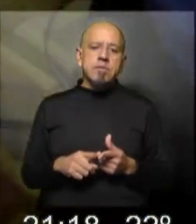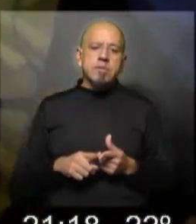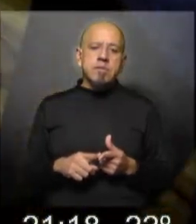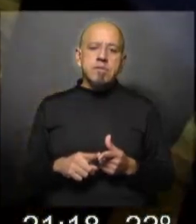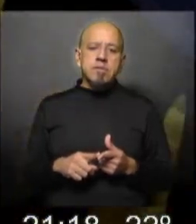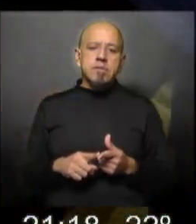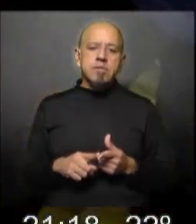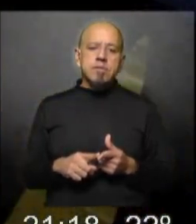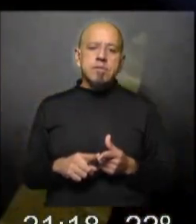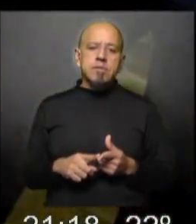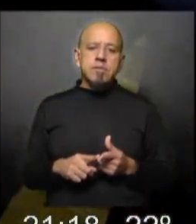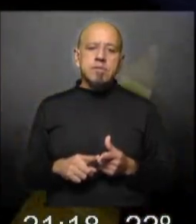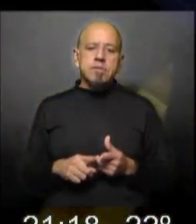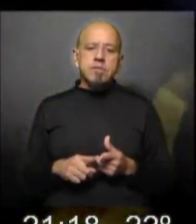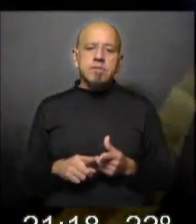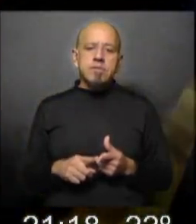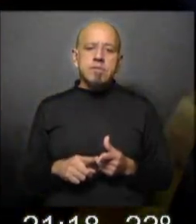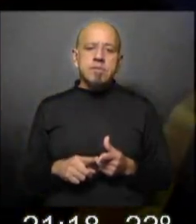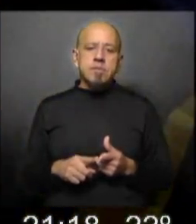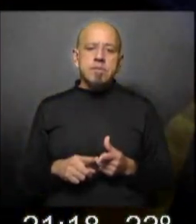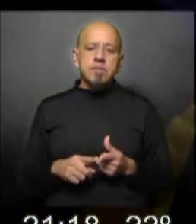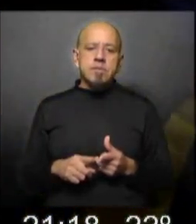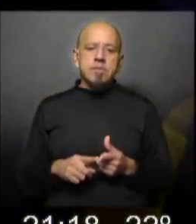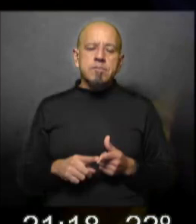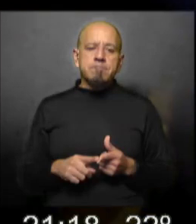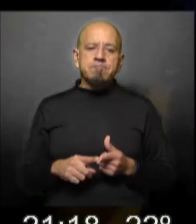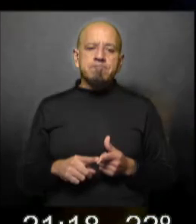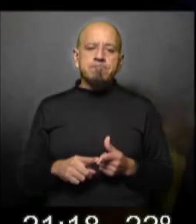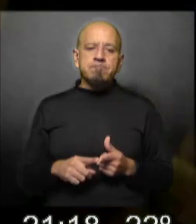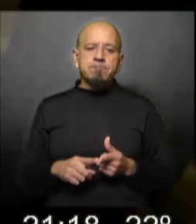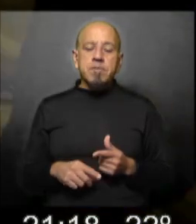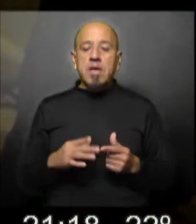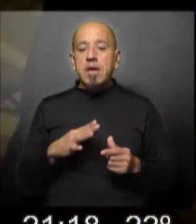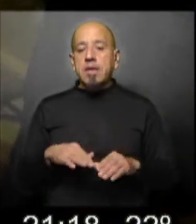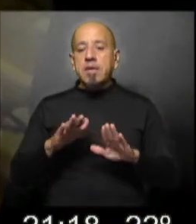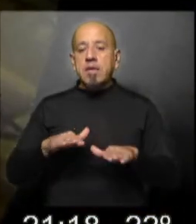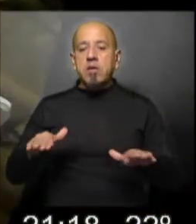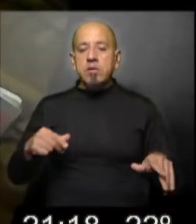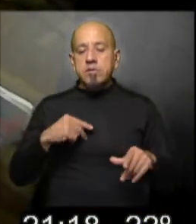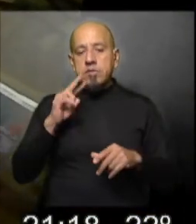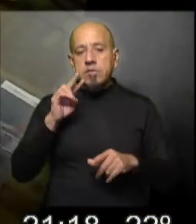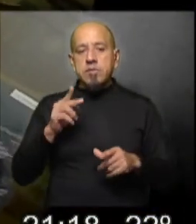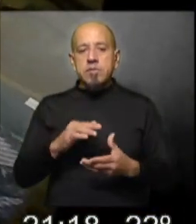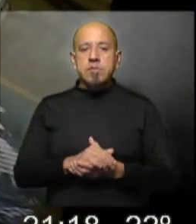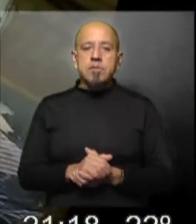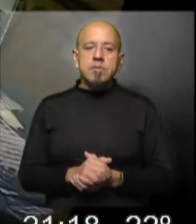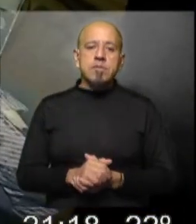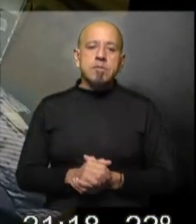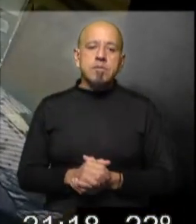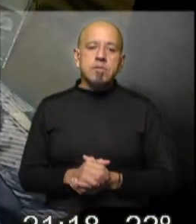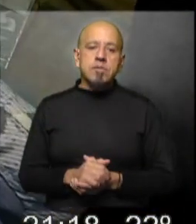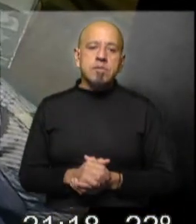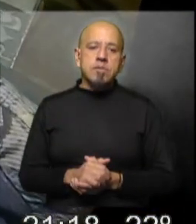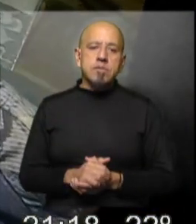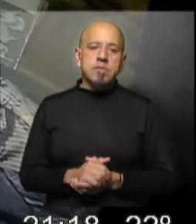observando a los músicos. estaban los angelitos del día. No